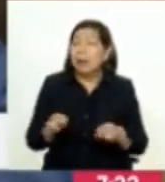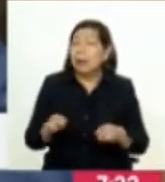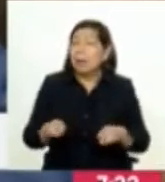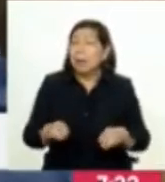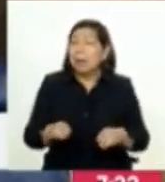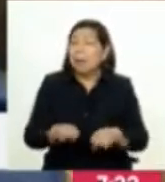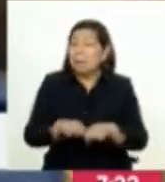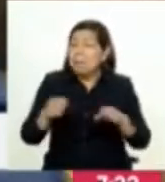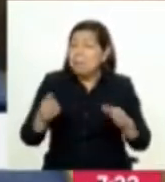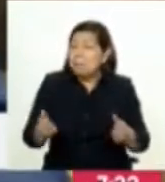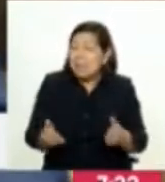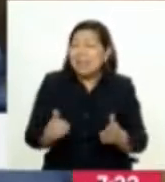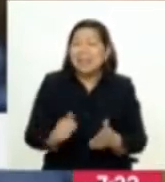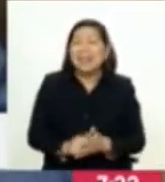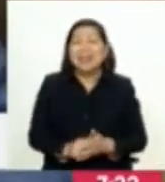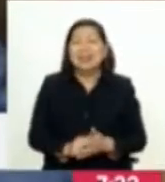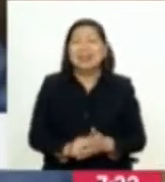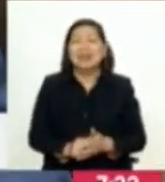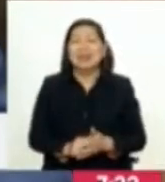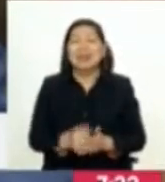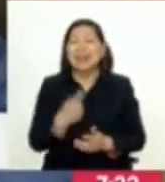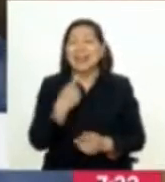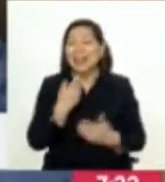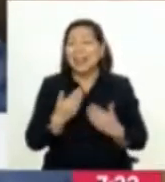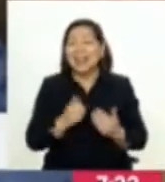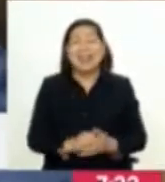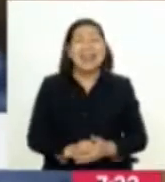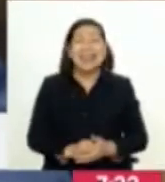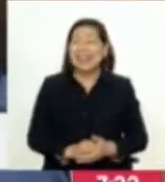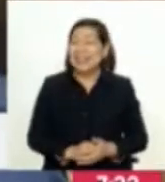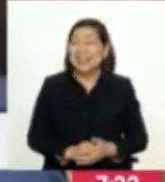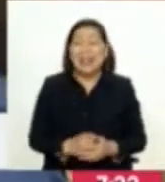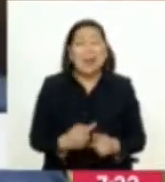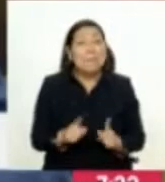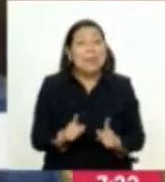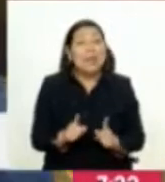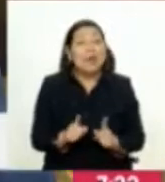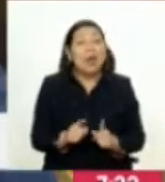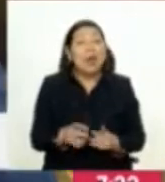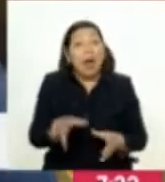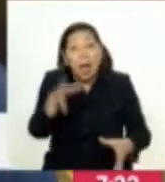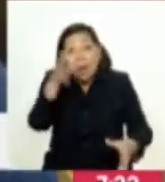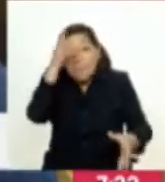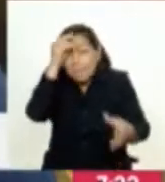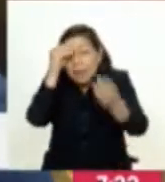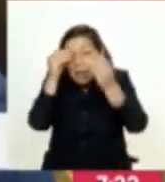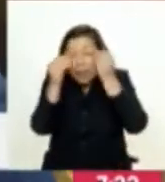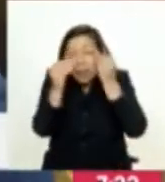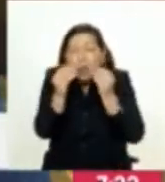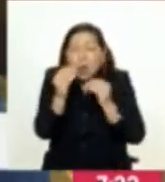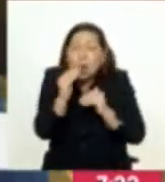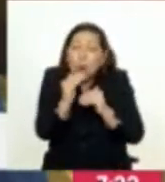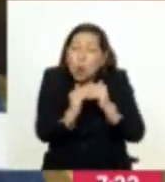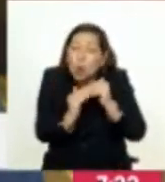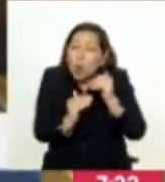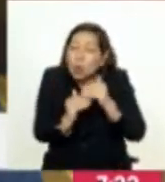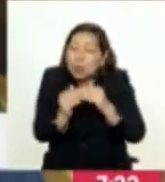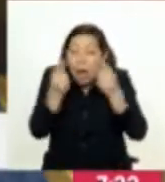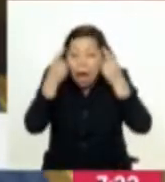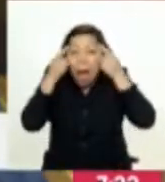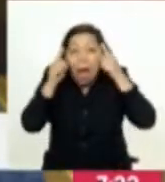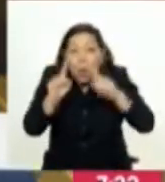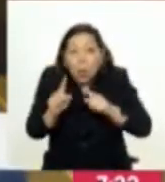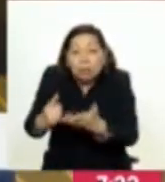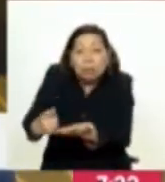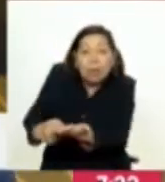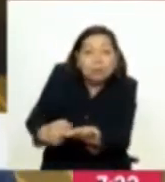antigua que el acuerdo, dicho sea de paso. Sí, sí, claro que sí. Pero el aprendizaje es construyamos acuerdos, a